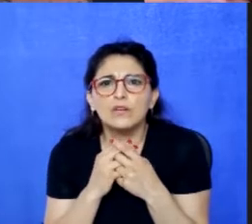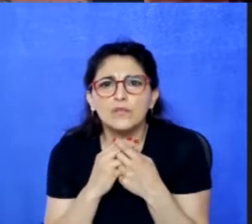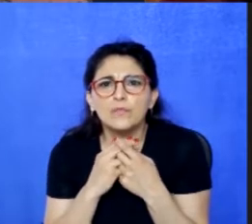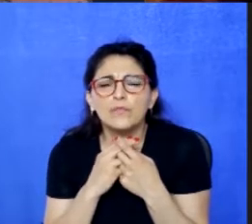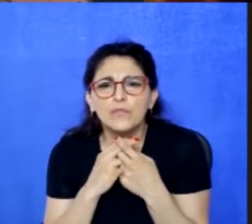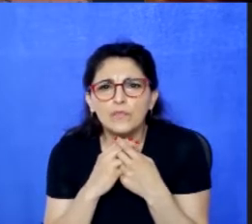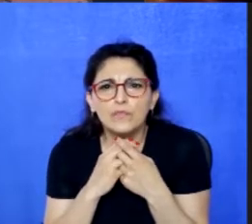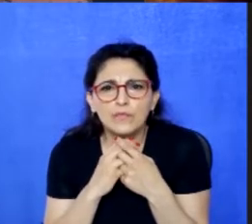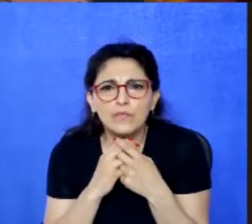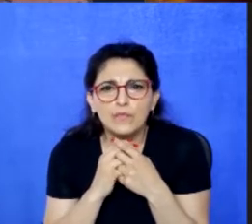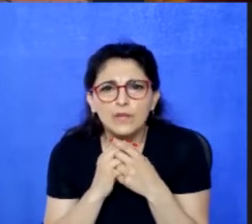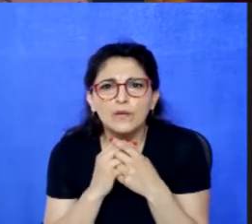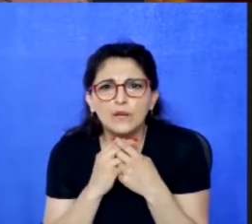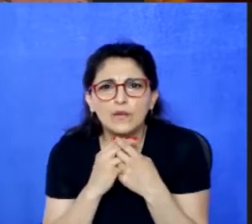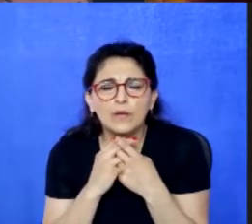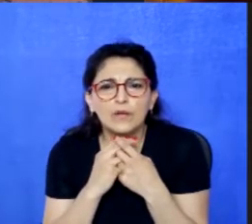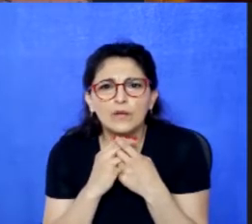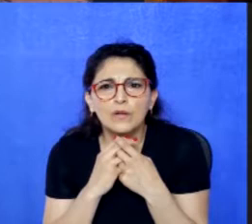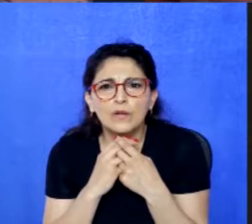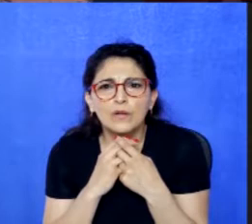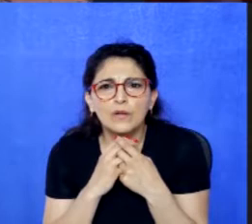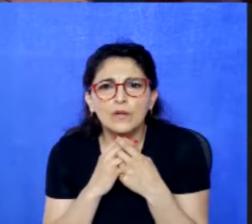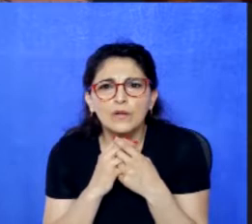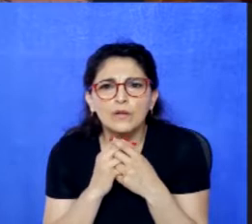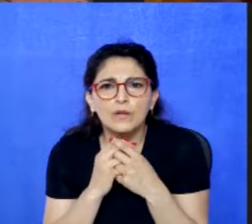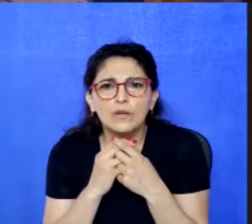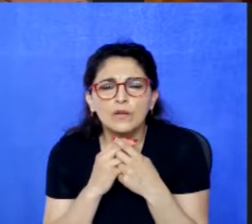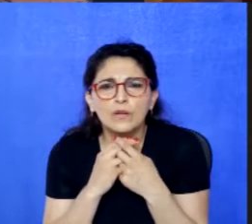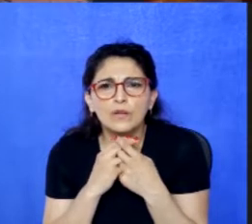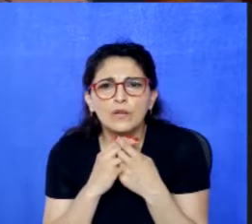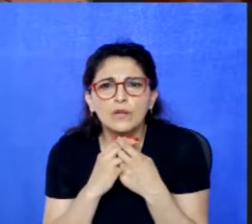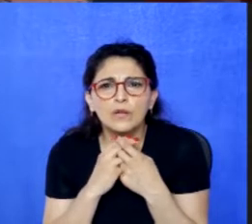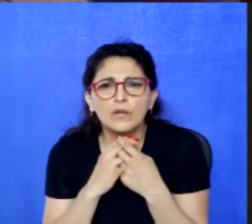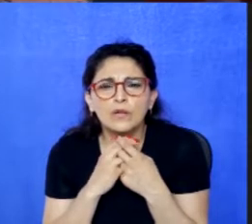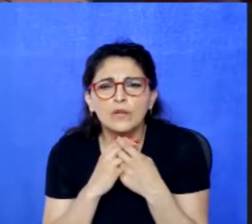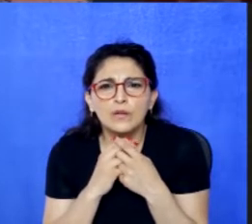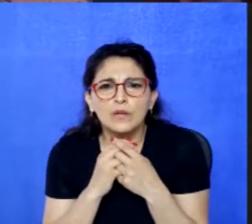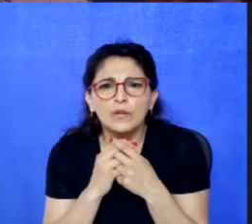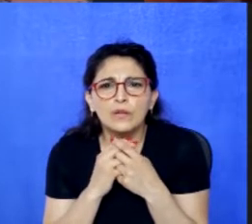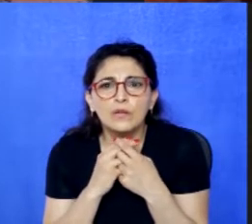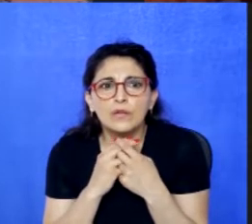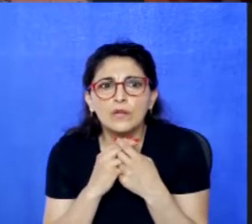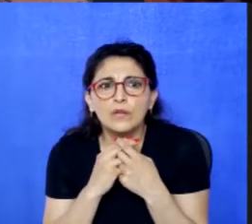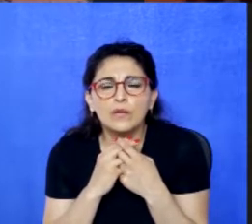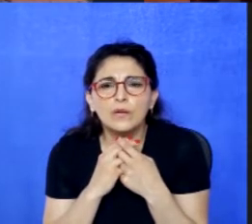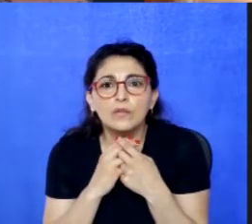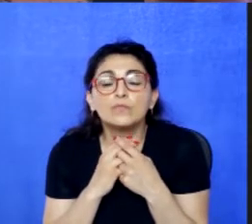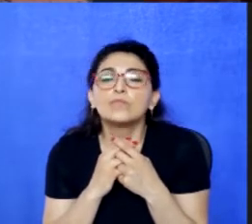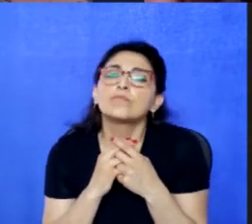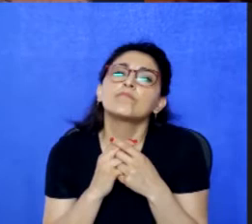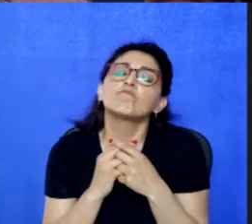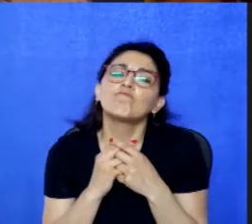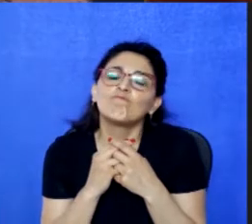mismo producto y cambió la armonía, cambió el aire, cambió la no tenemos la playa delante del